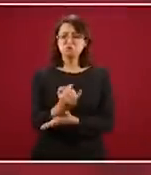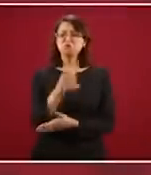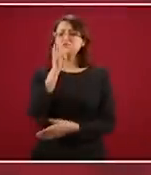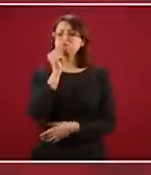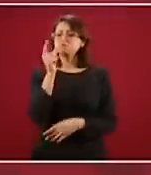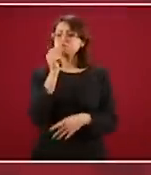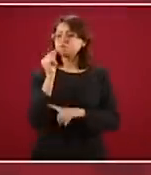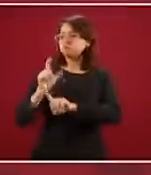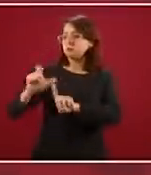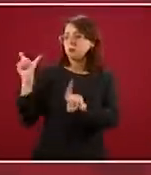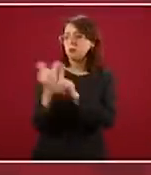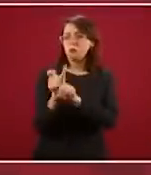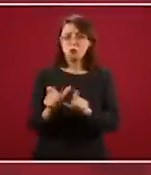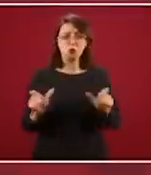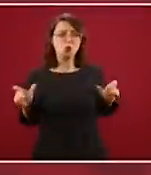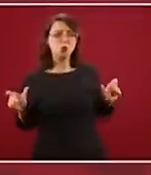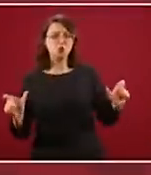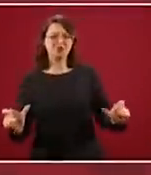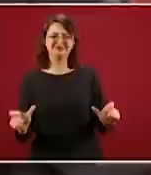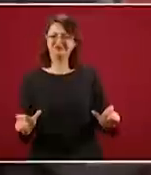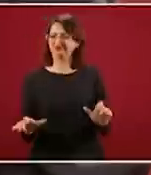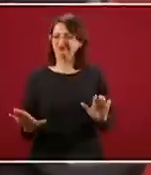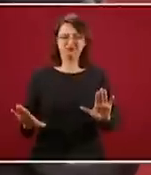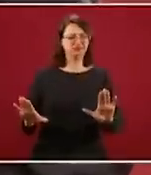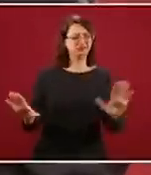escoltas, que